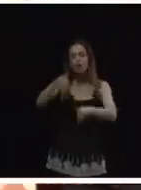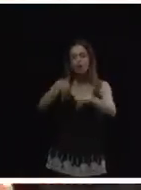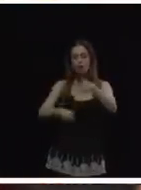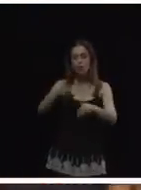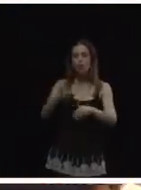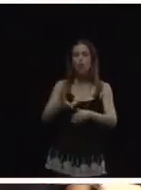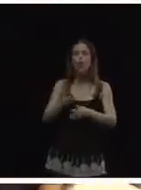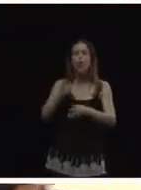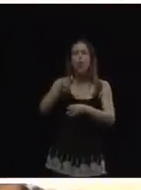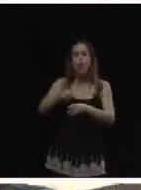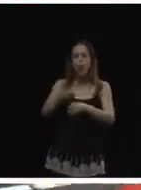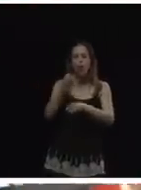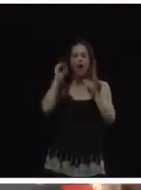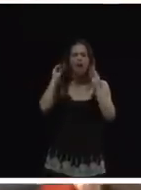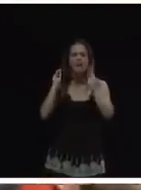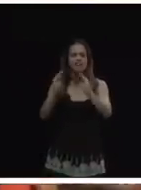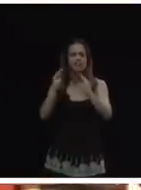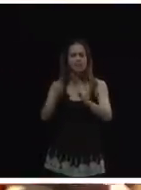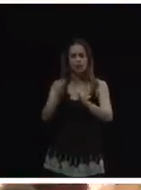democracia.